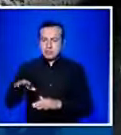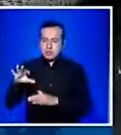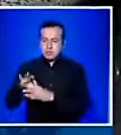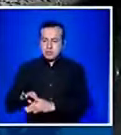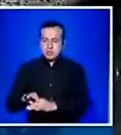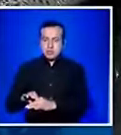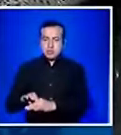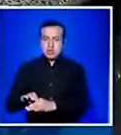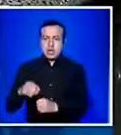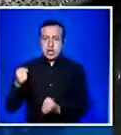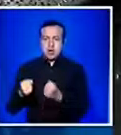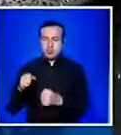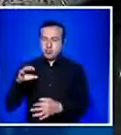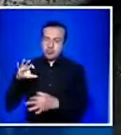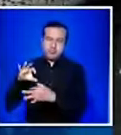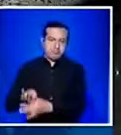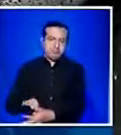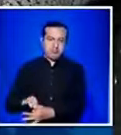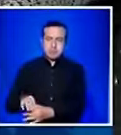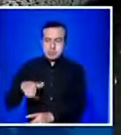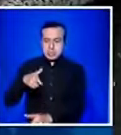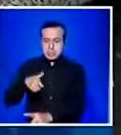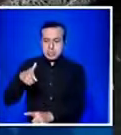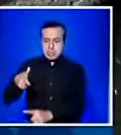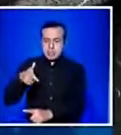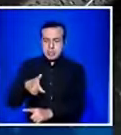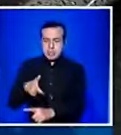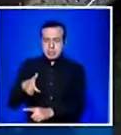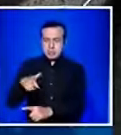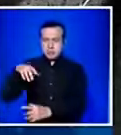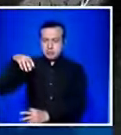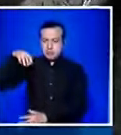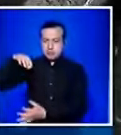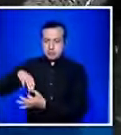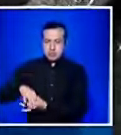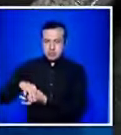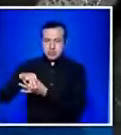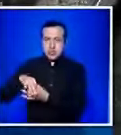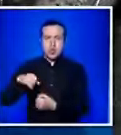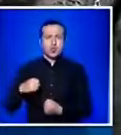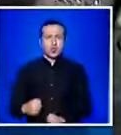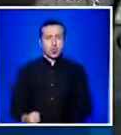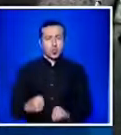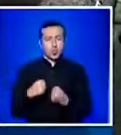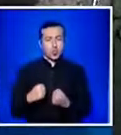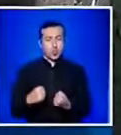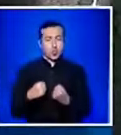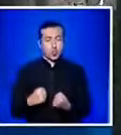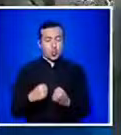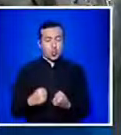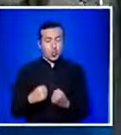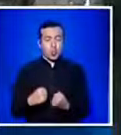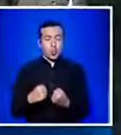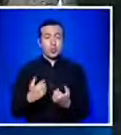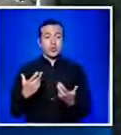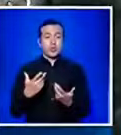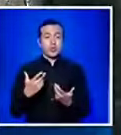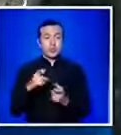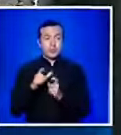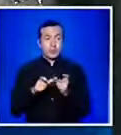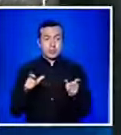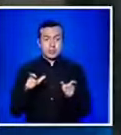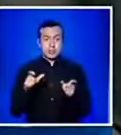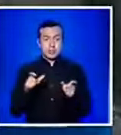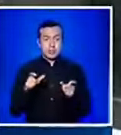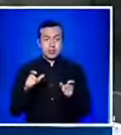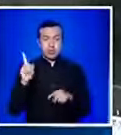al chasis o a la carrocería del vehículo para tener lo que es un ajuste sólido, y la cual nos va a evitar a bloquear en este caso